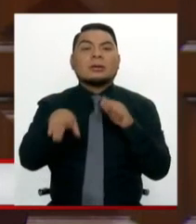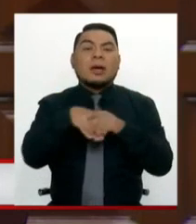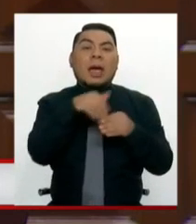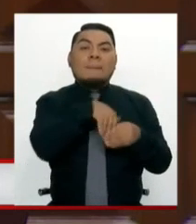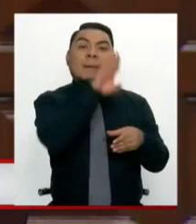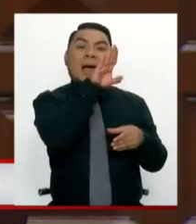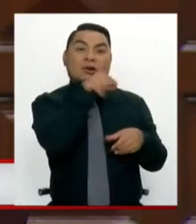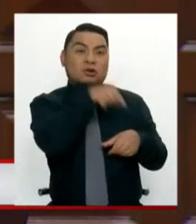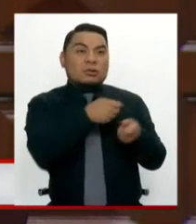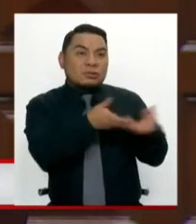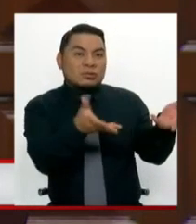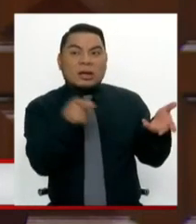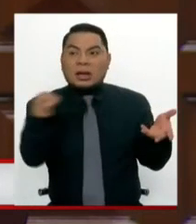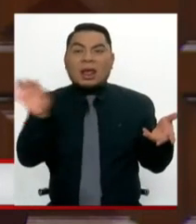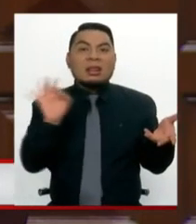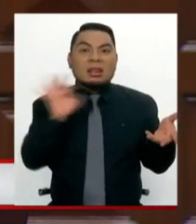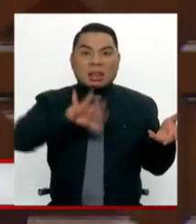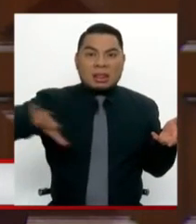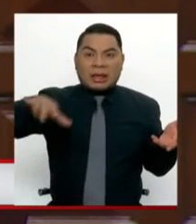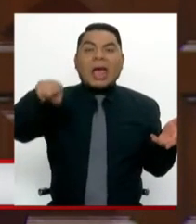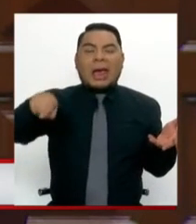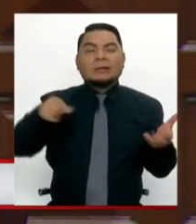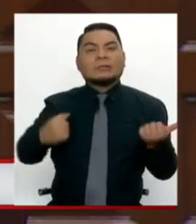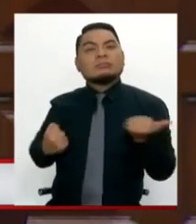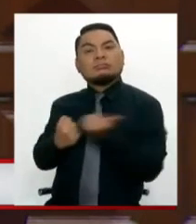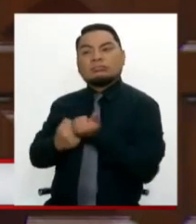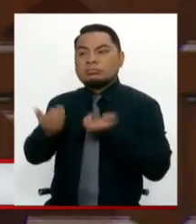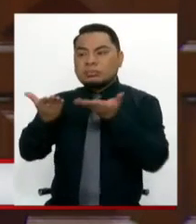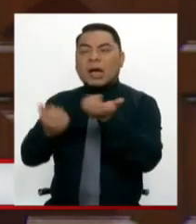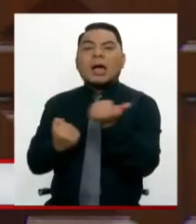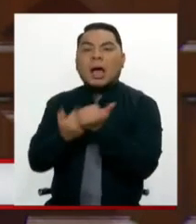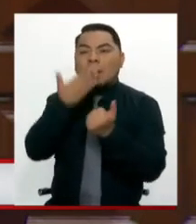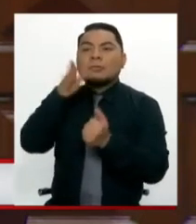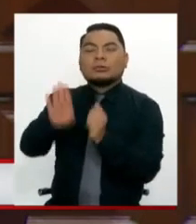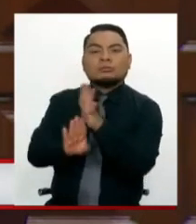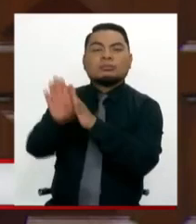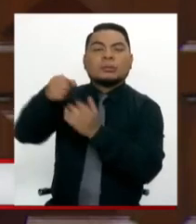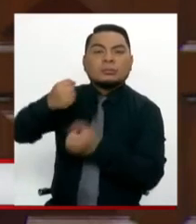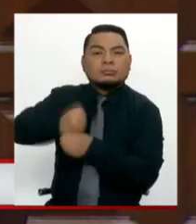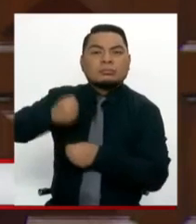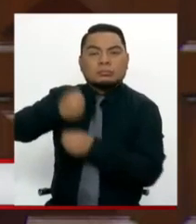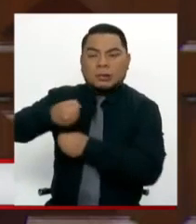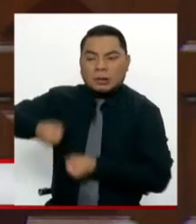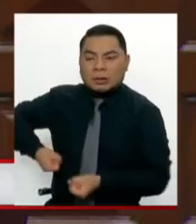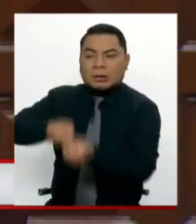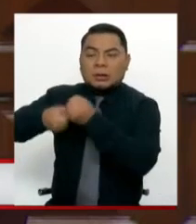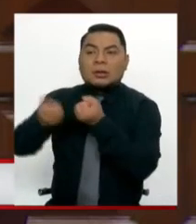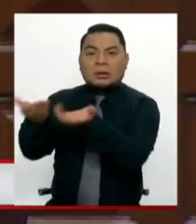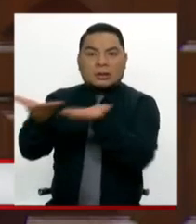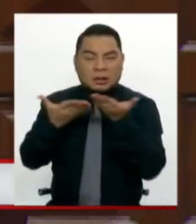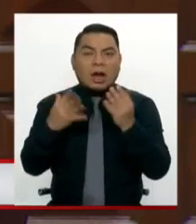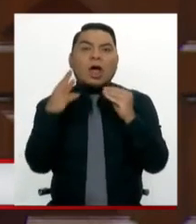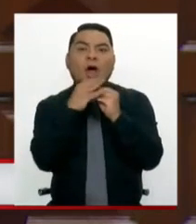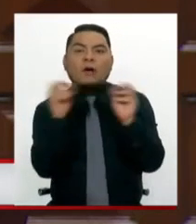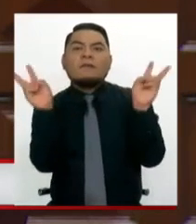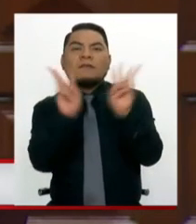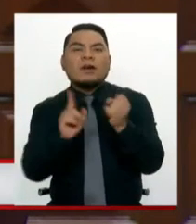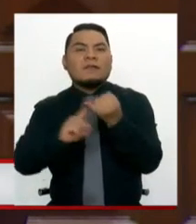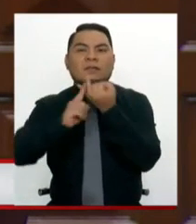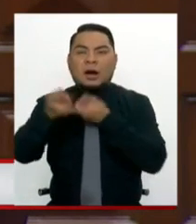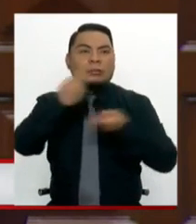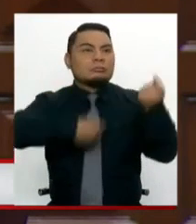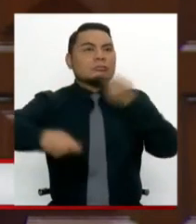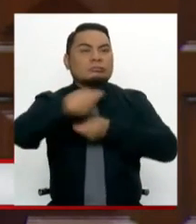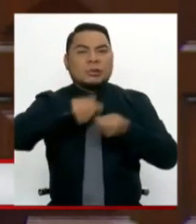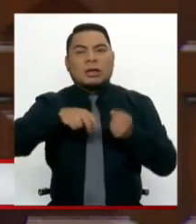banca tradicional. Con ello, se ayuda a mejorar su productividad y a contribuir a la seguridad alimentaria del